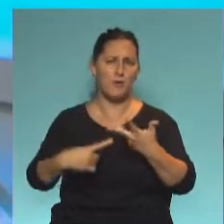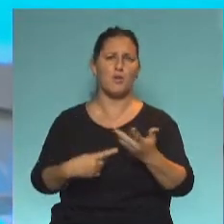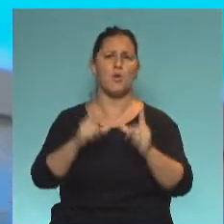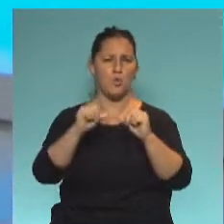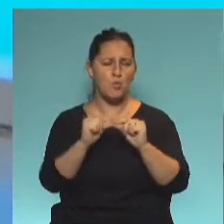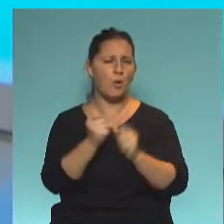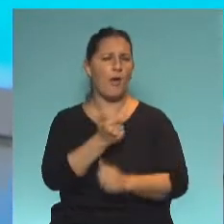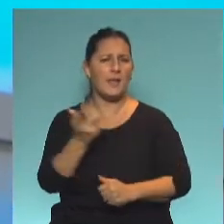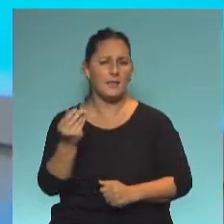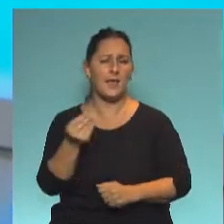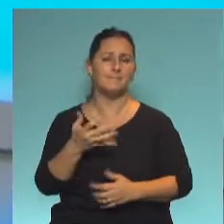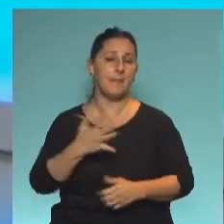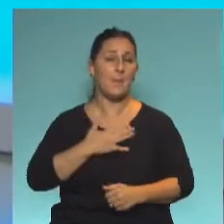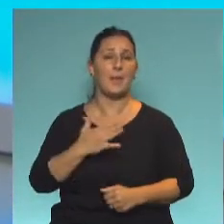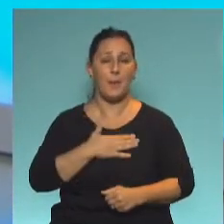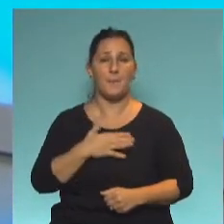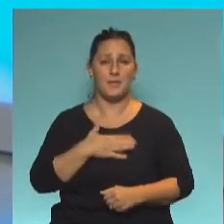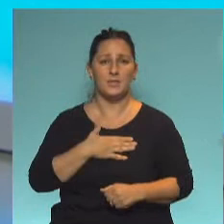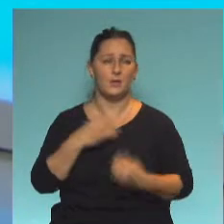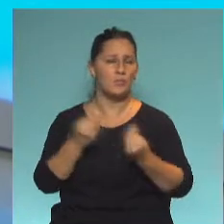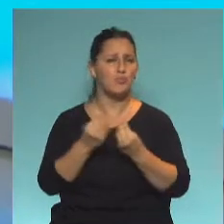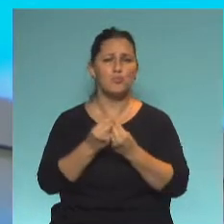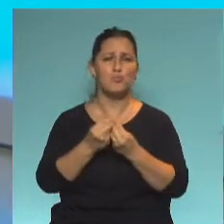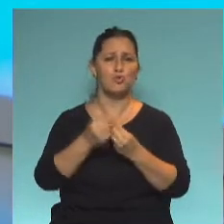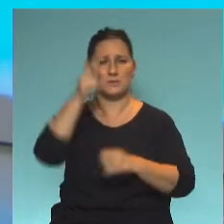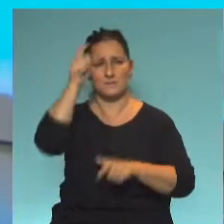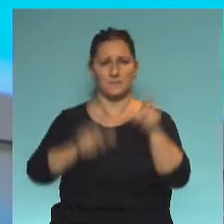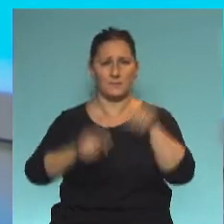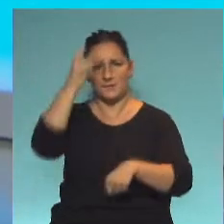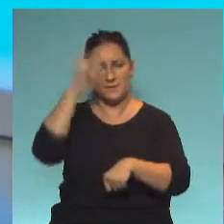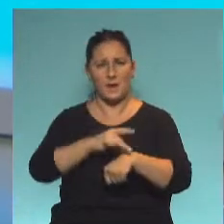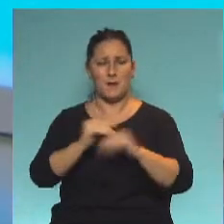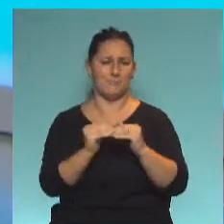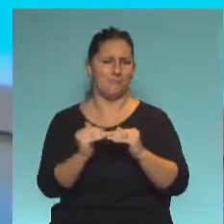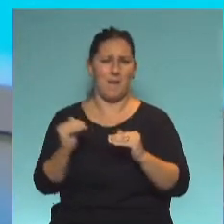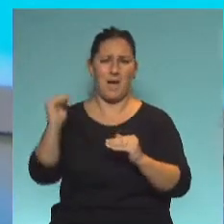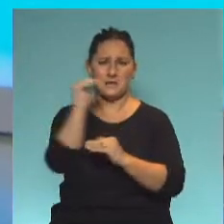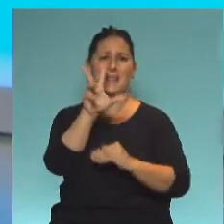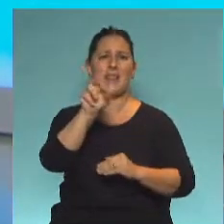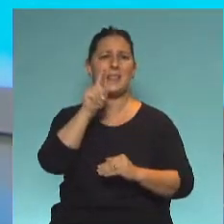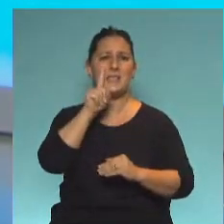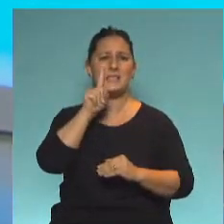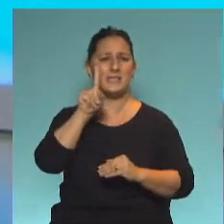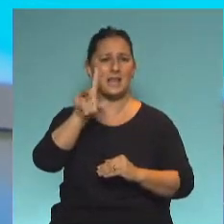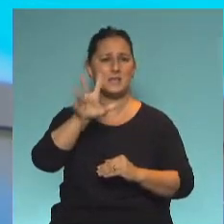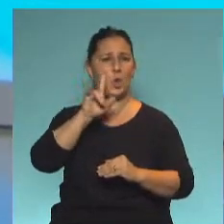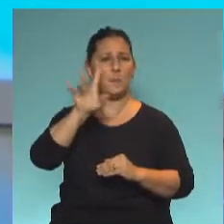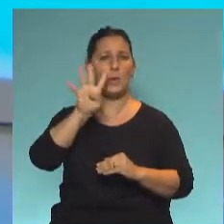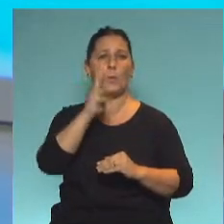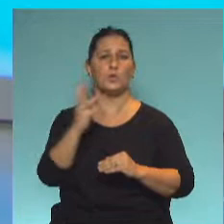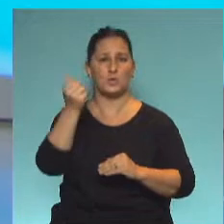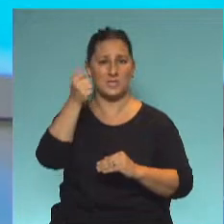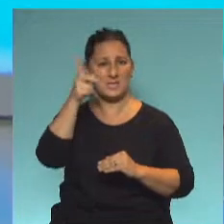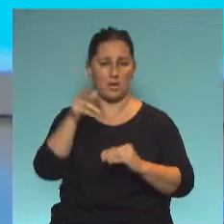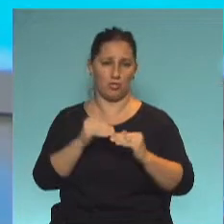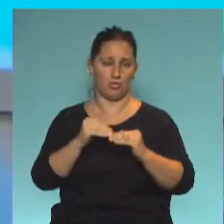números, lamentablemente tenemos que hablar de casos elevados por encima nuevamente de los 30.000, 35.468 para